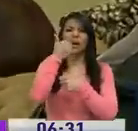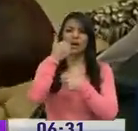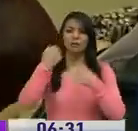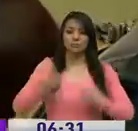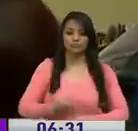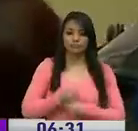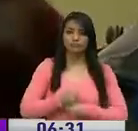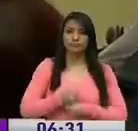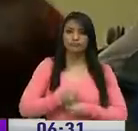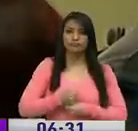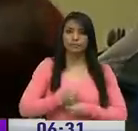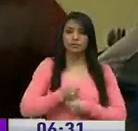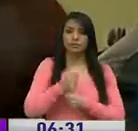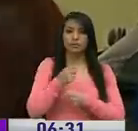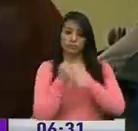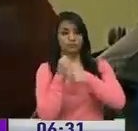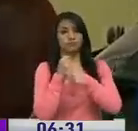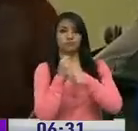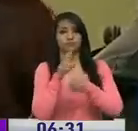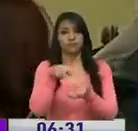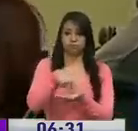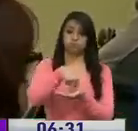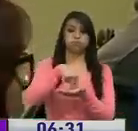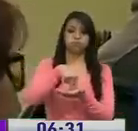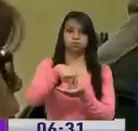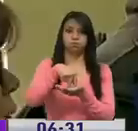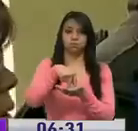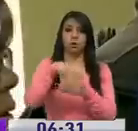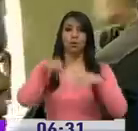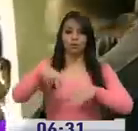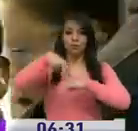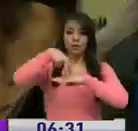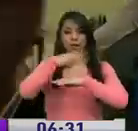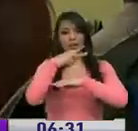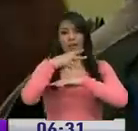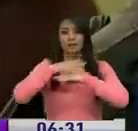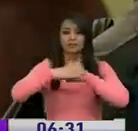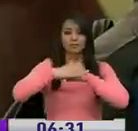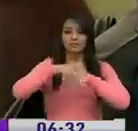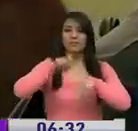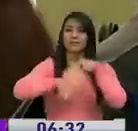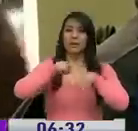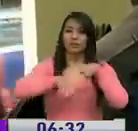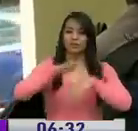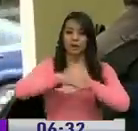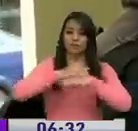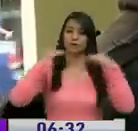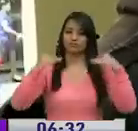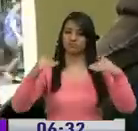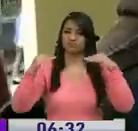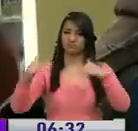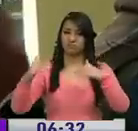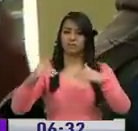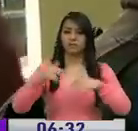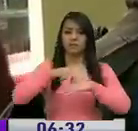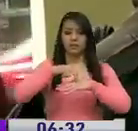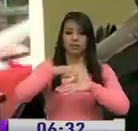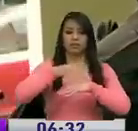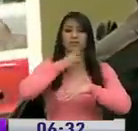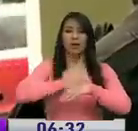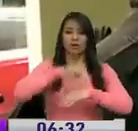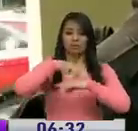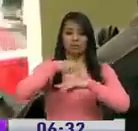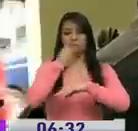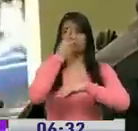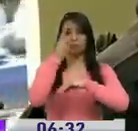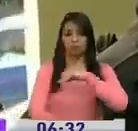protección se le vence el cuerpo hacia el esternn que ya est un poco deteriorado por el Us paso de los años y con eso se